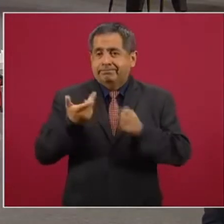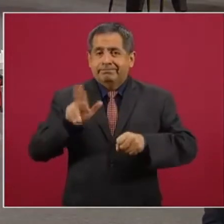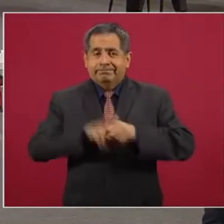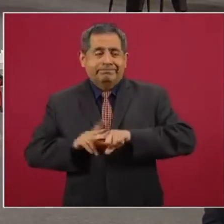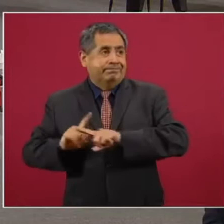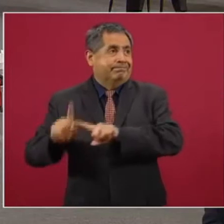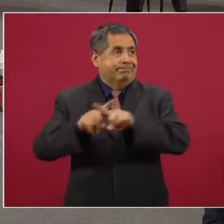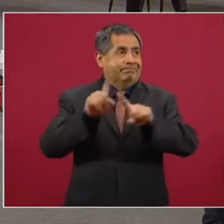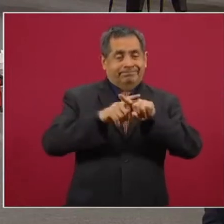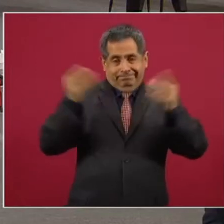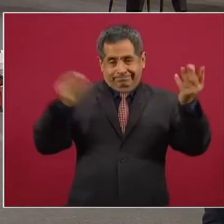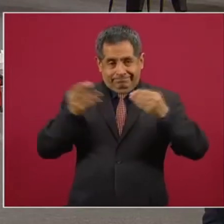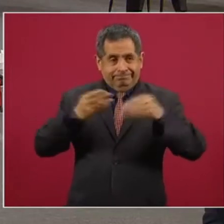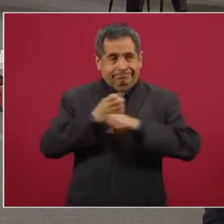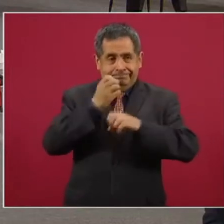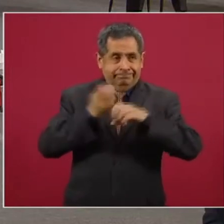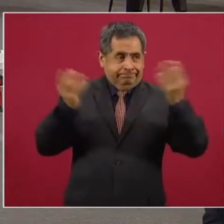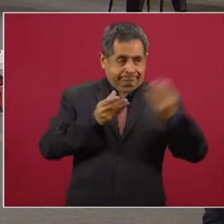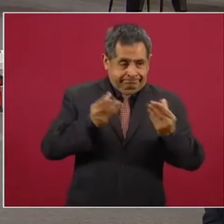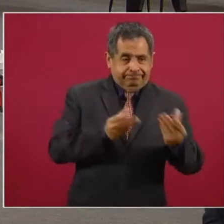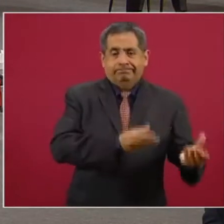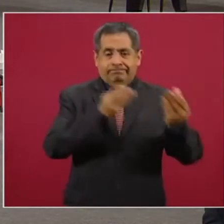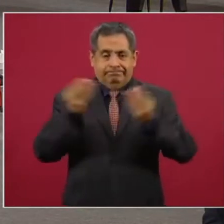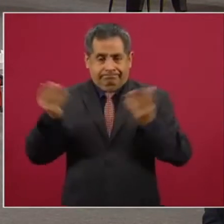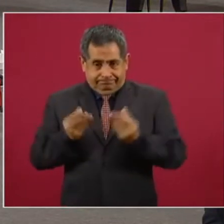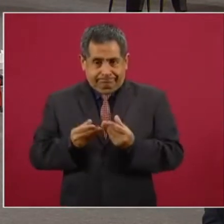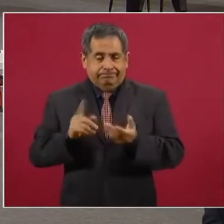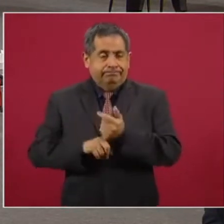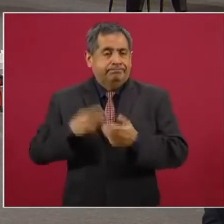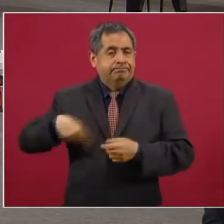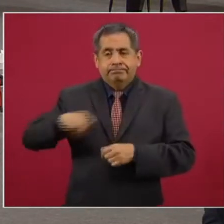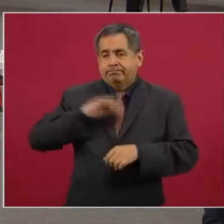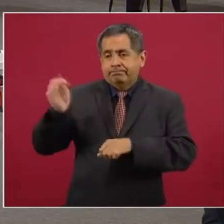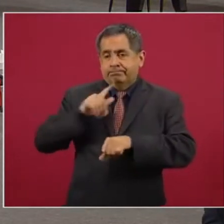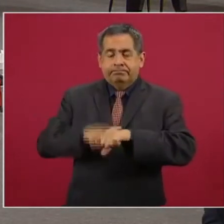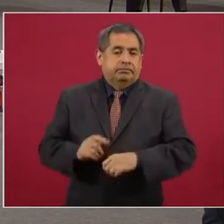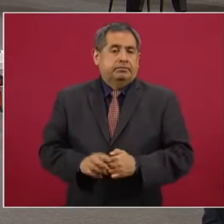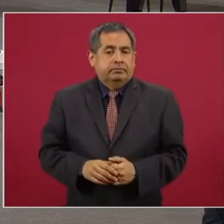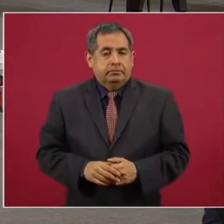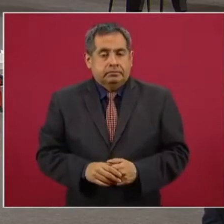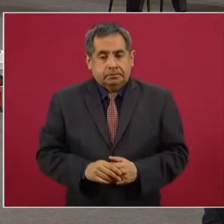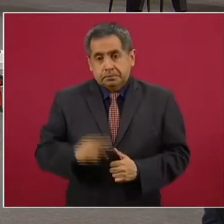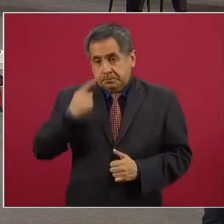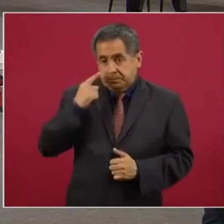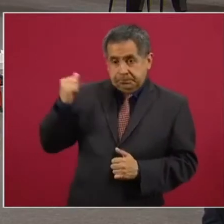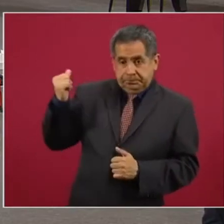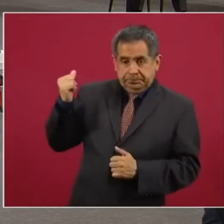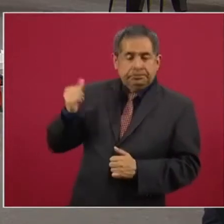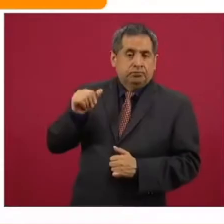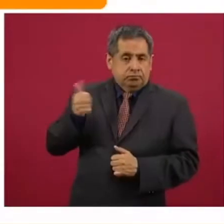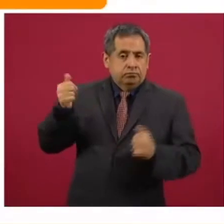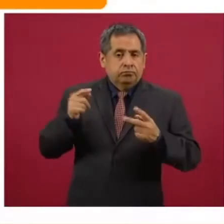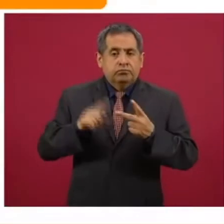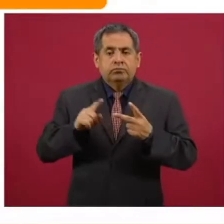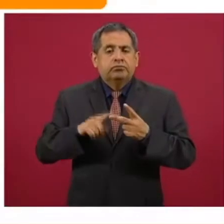nivel local, en el Estado y finalmente en la Federación. El otro elemento que vemos aquí en la gráfica es